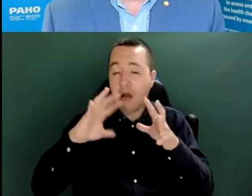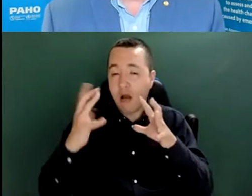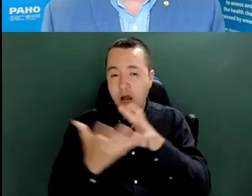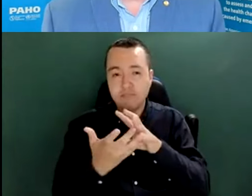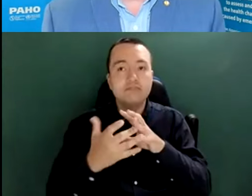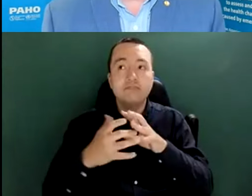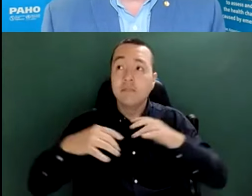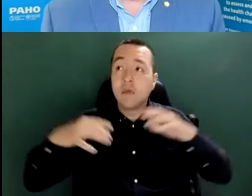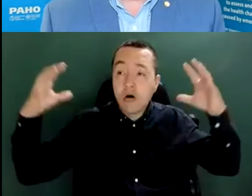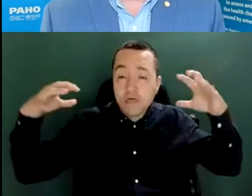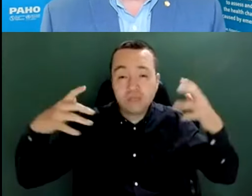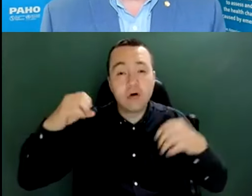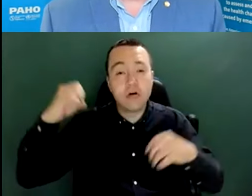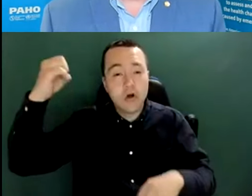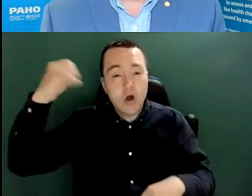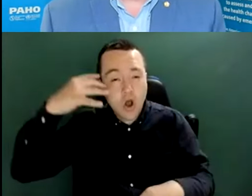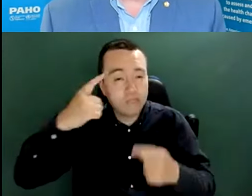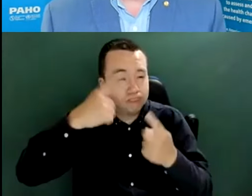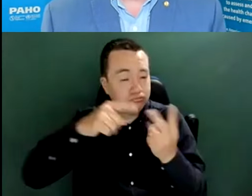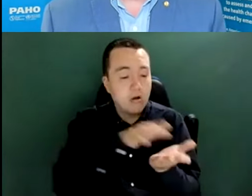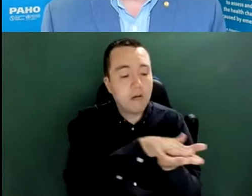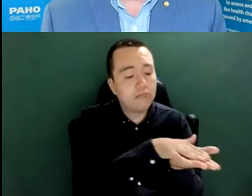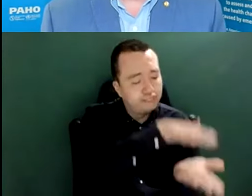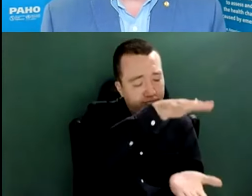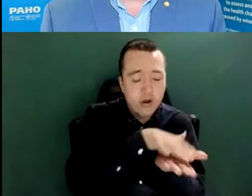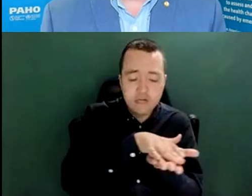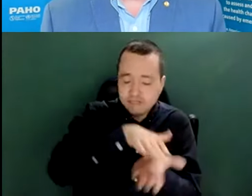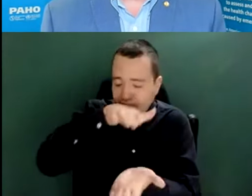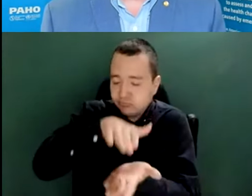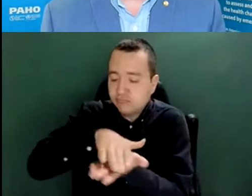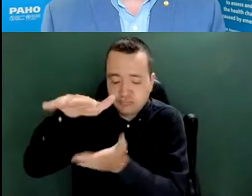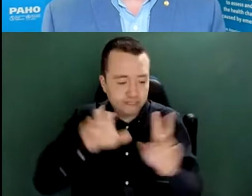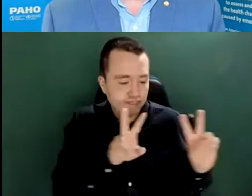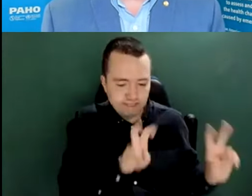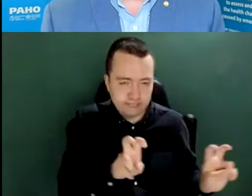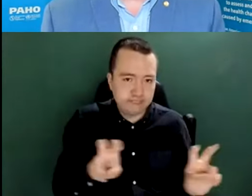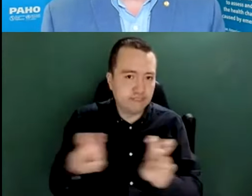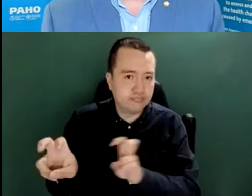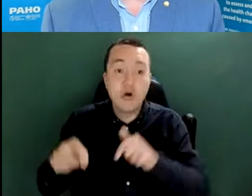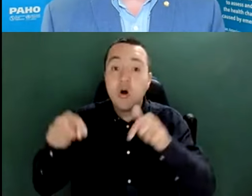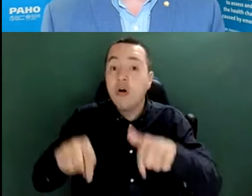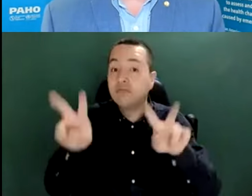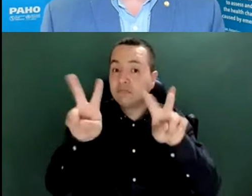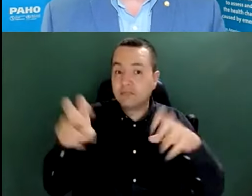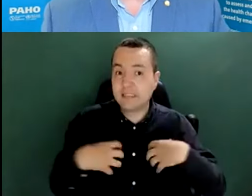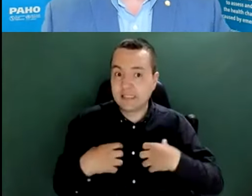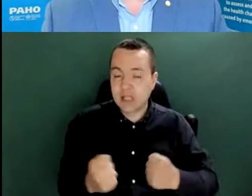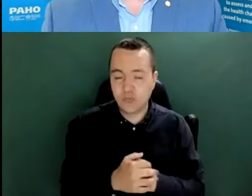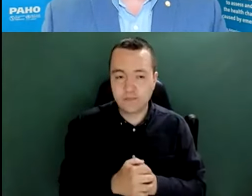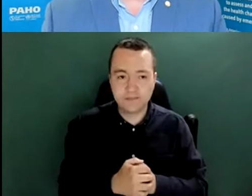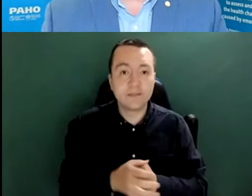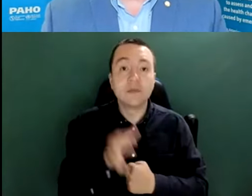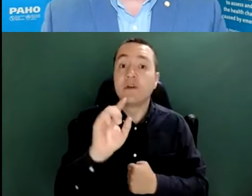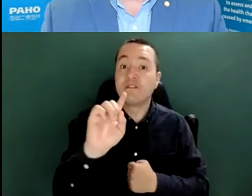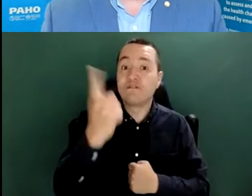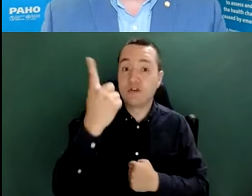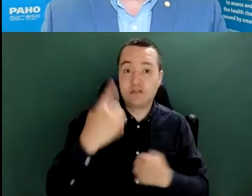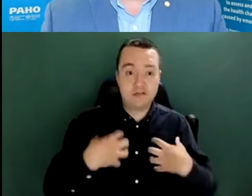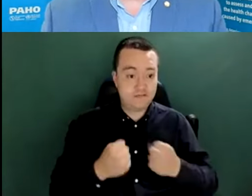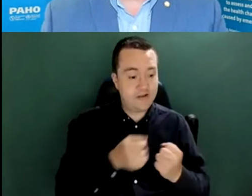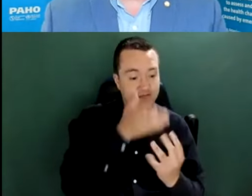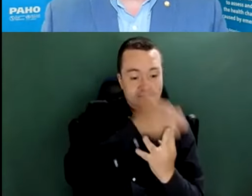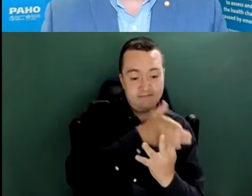resilientes, que es el que nos vamos a dedicar hoy día. Entonces, en la fase 1, y la fase 1 se dio en la